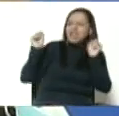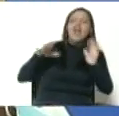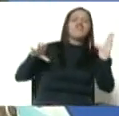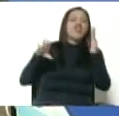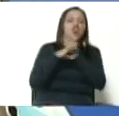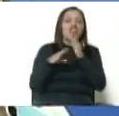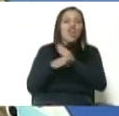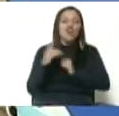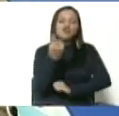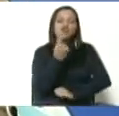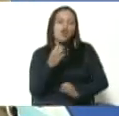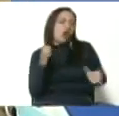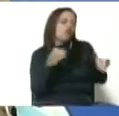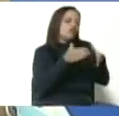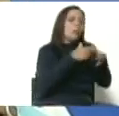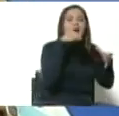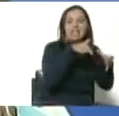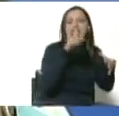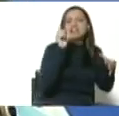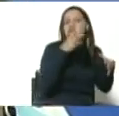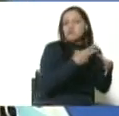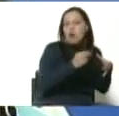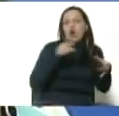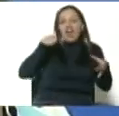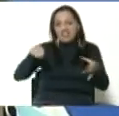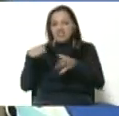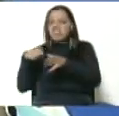este o este otro grupo político, estas son sanciones